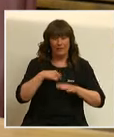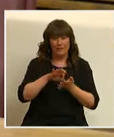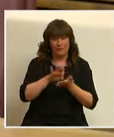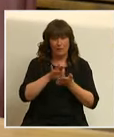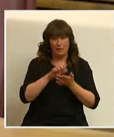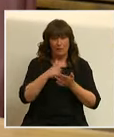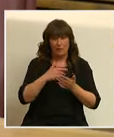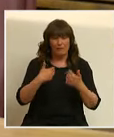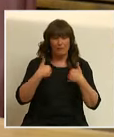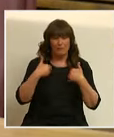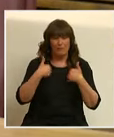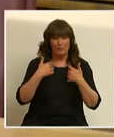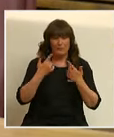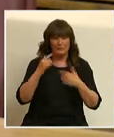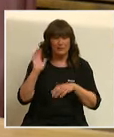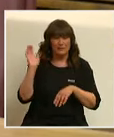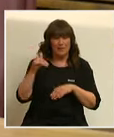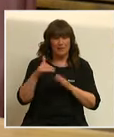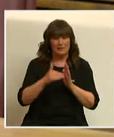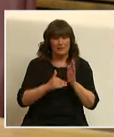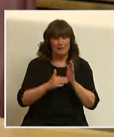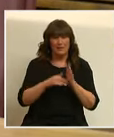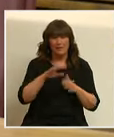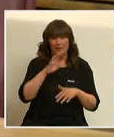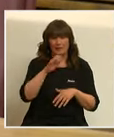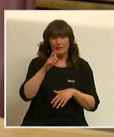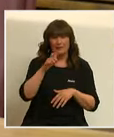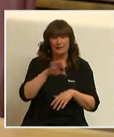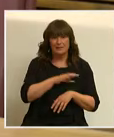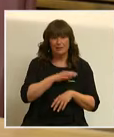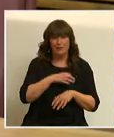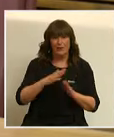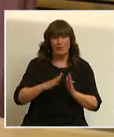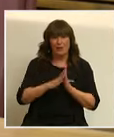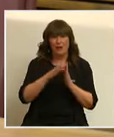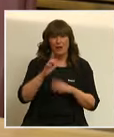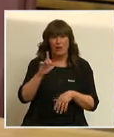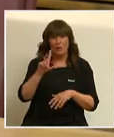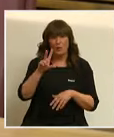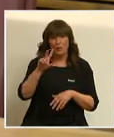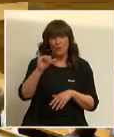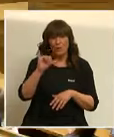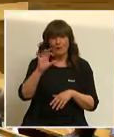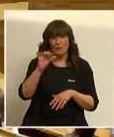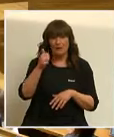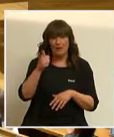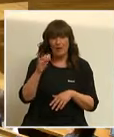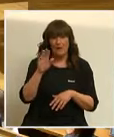a Víctimes de la Generalitat Valenciana, la senyora María Luisa Prior Carrillo.